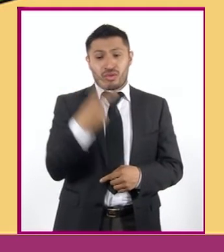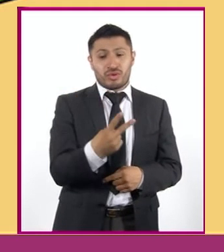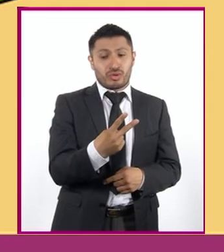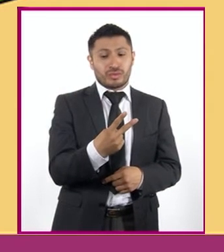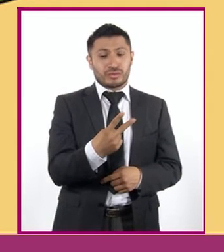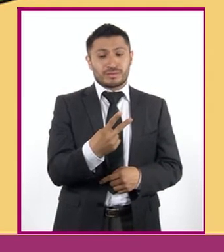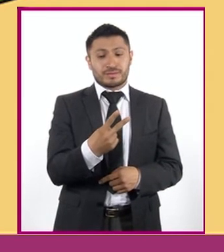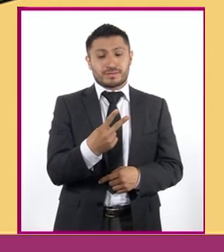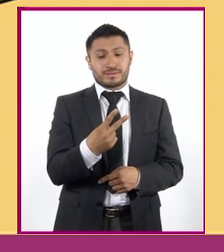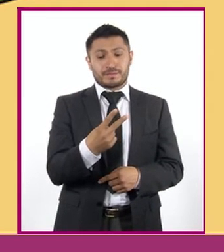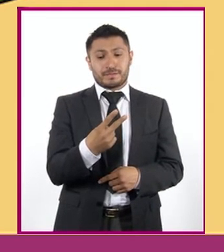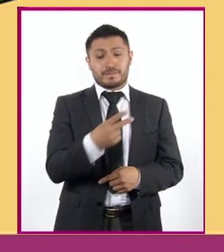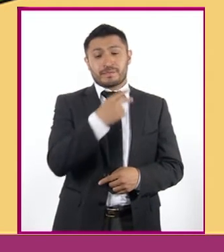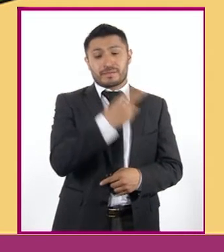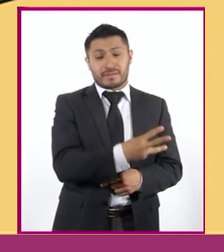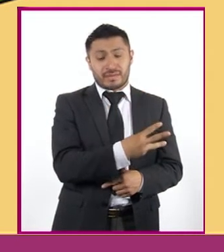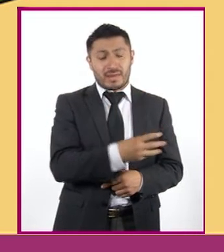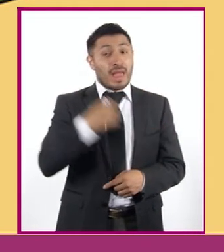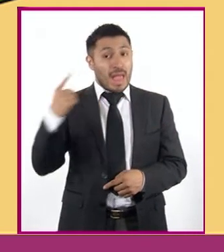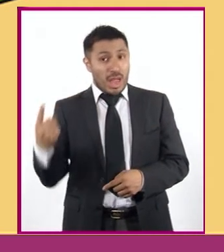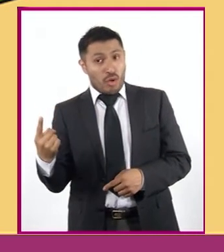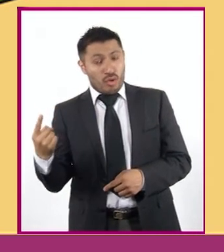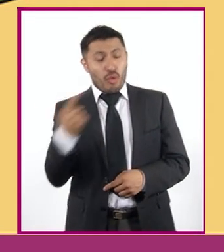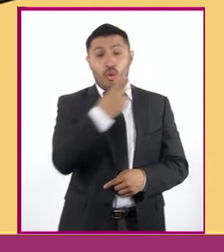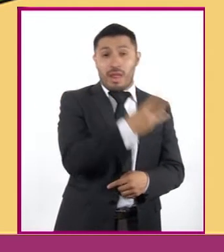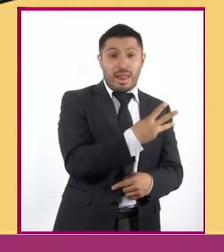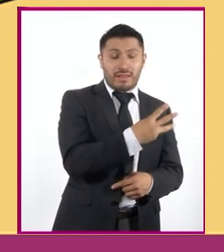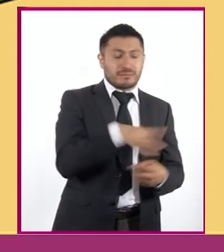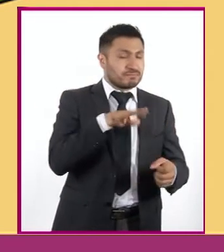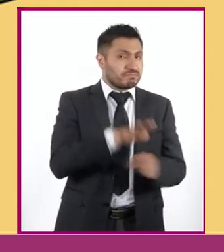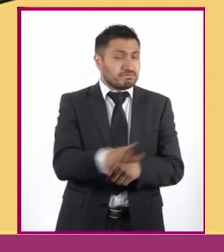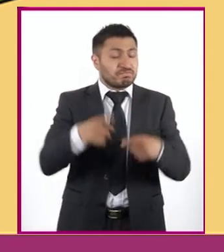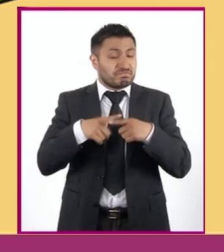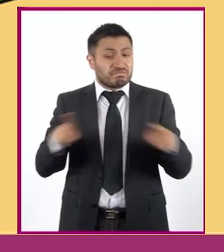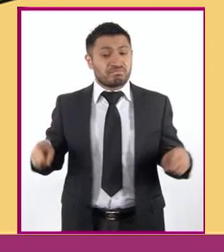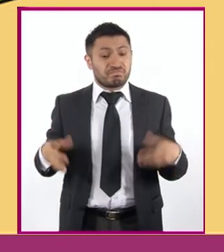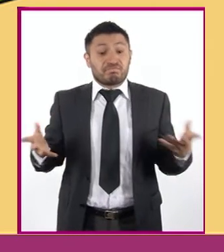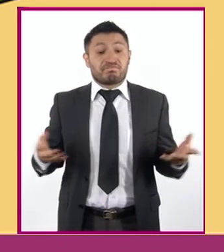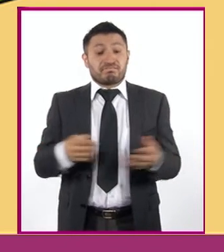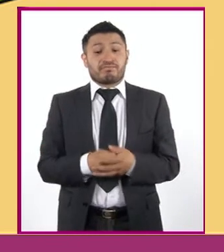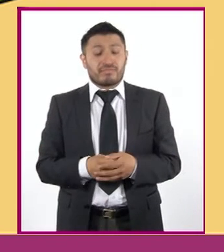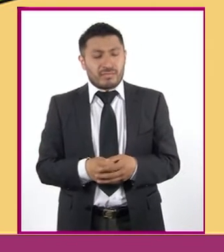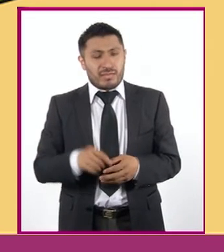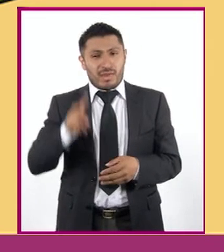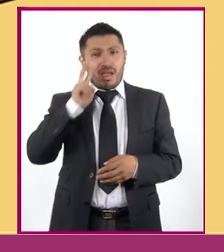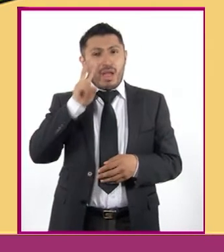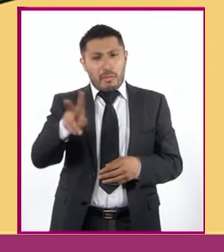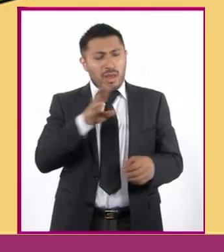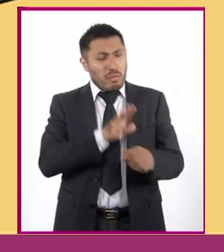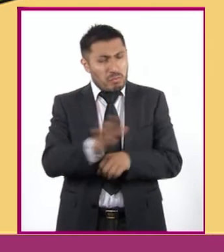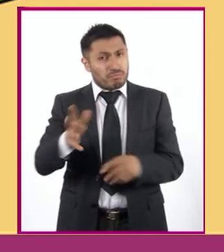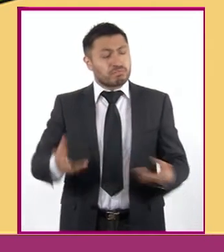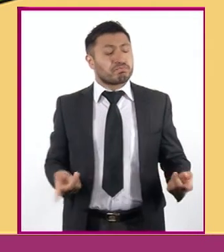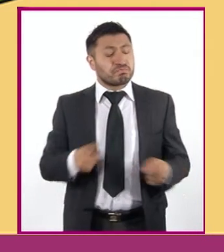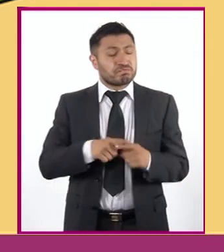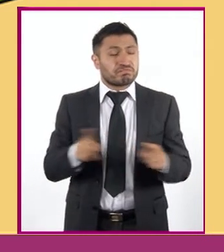2? ¿Y entre el 1 y el 3? ¿Qué pueden observar aquí?